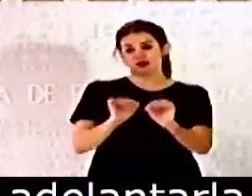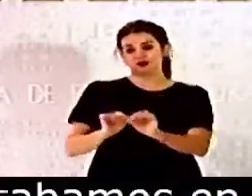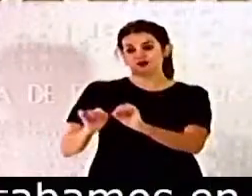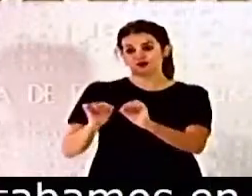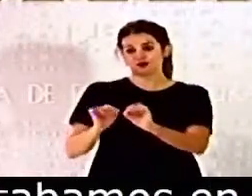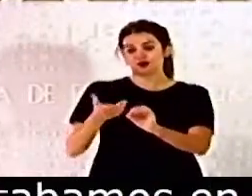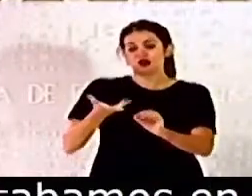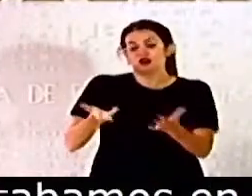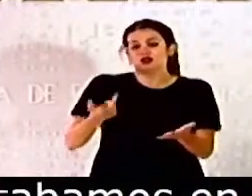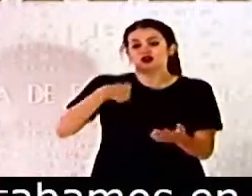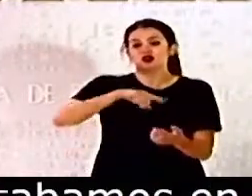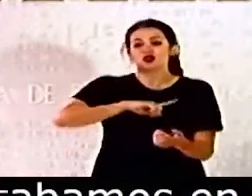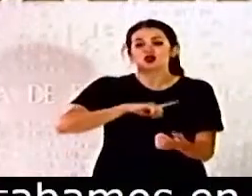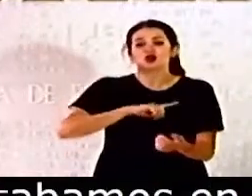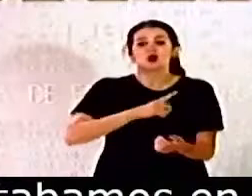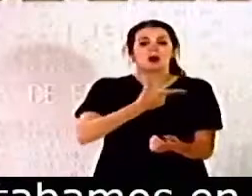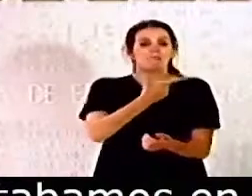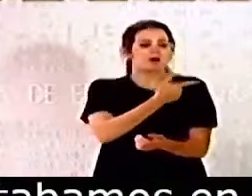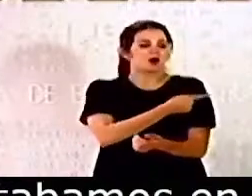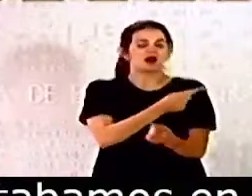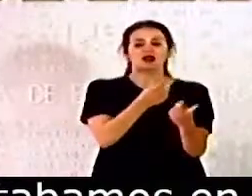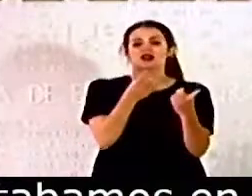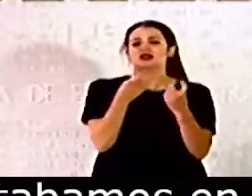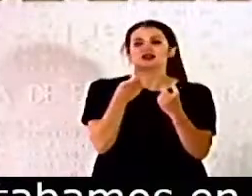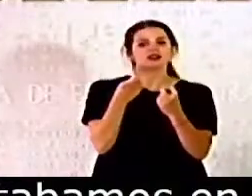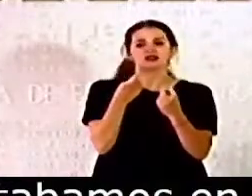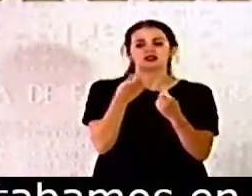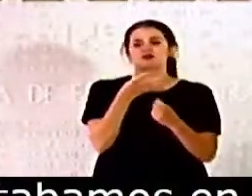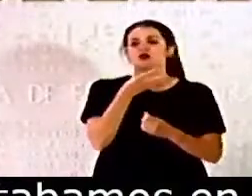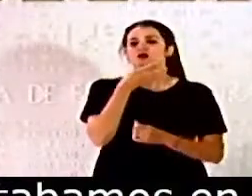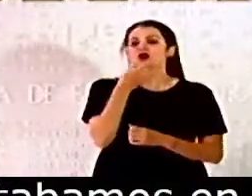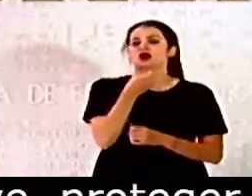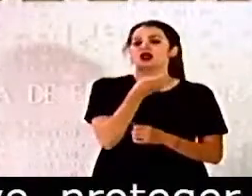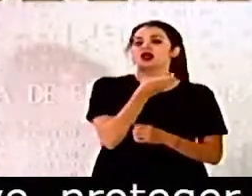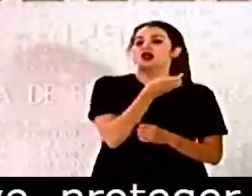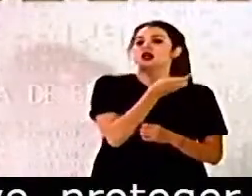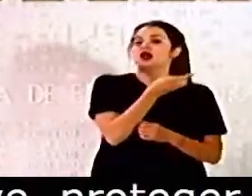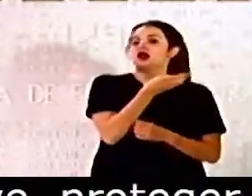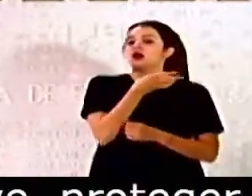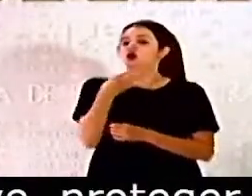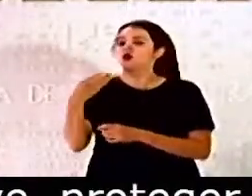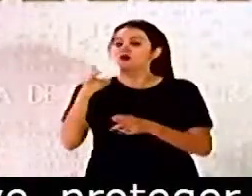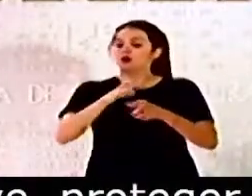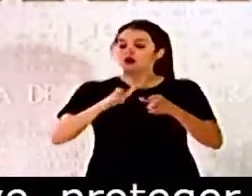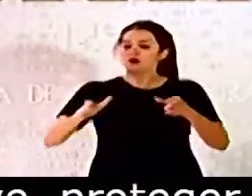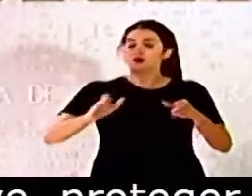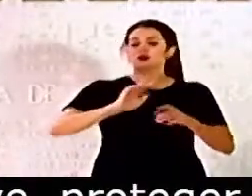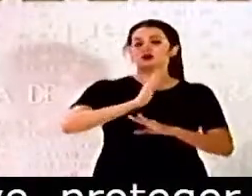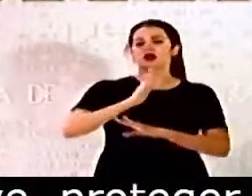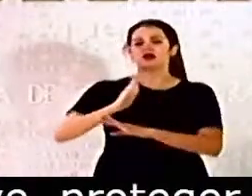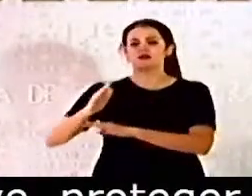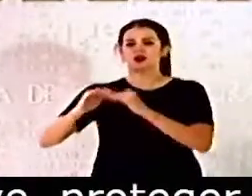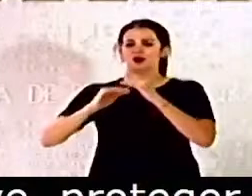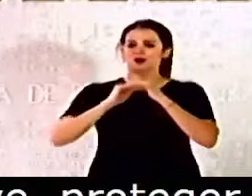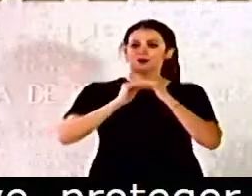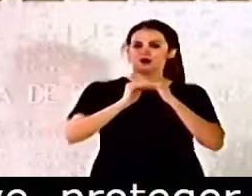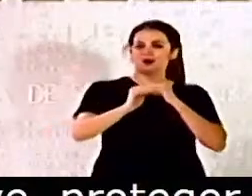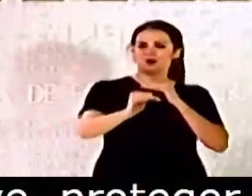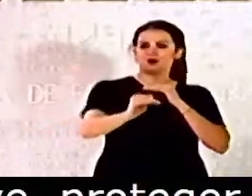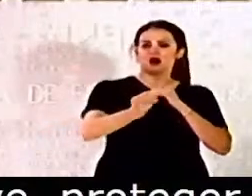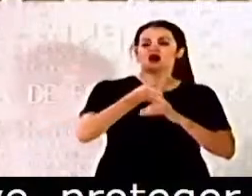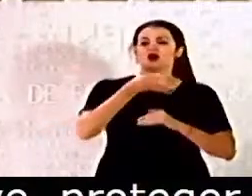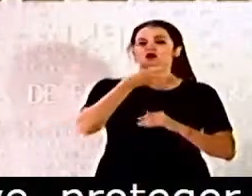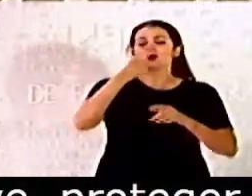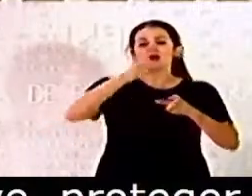tanto, necesitamos vacunar teniendo cifras de incidencia mantenidas como las que teníamos, porque así podíamos vacunar a mucha